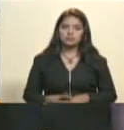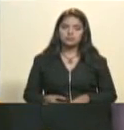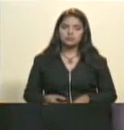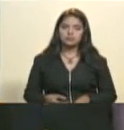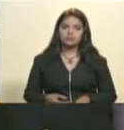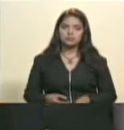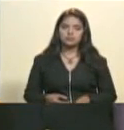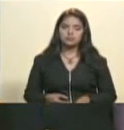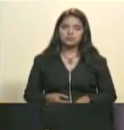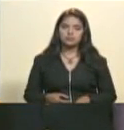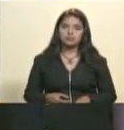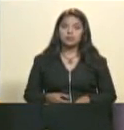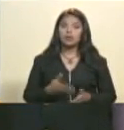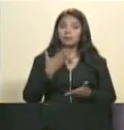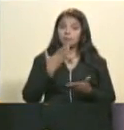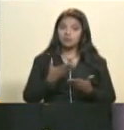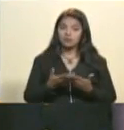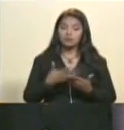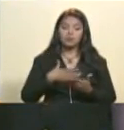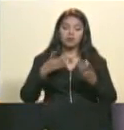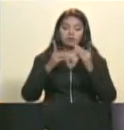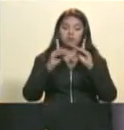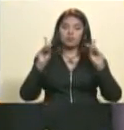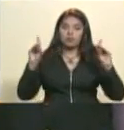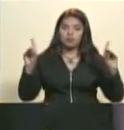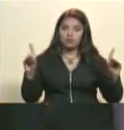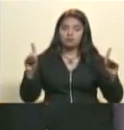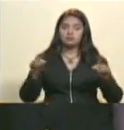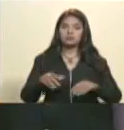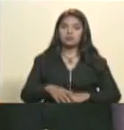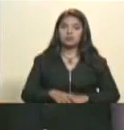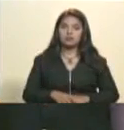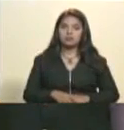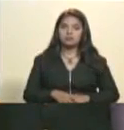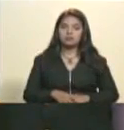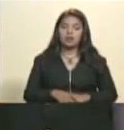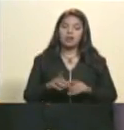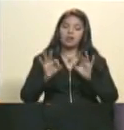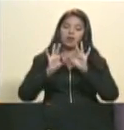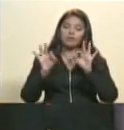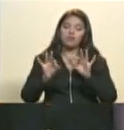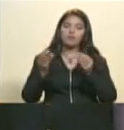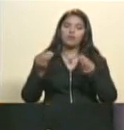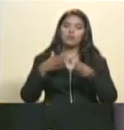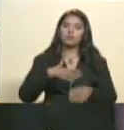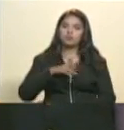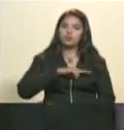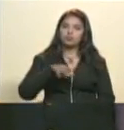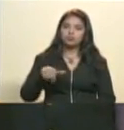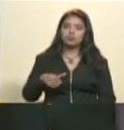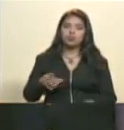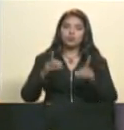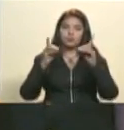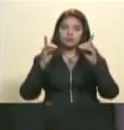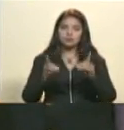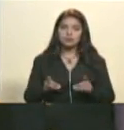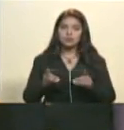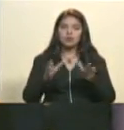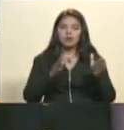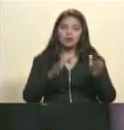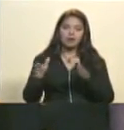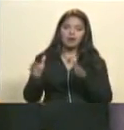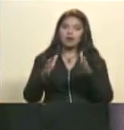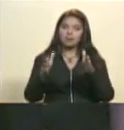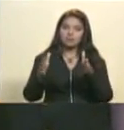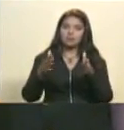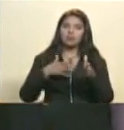y pedimos respeto para nuestra democracia, para la forma como nosotros hemos decidido tomar el camino